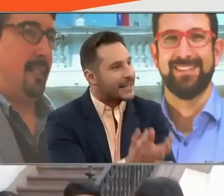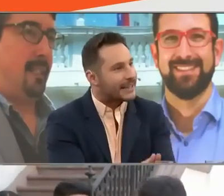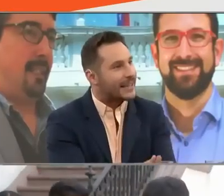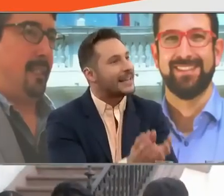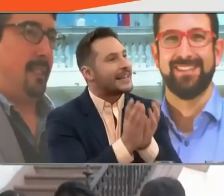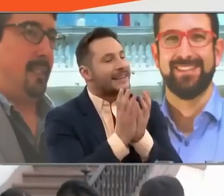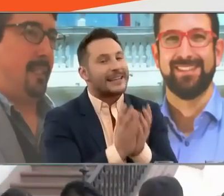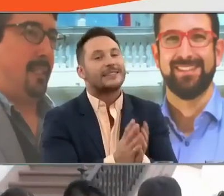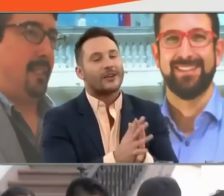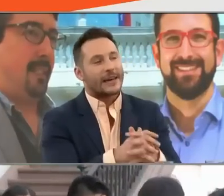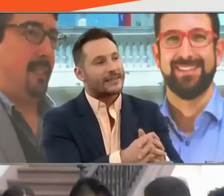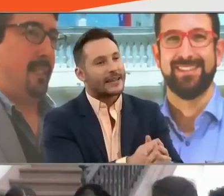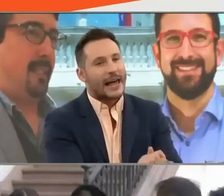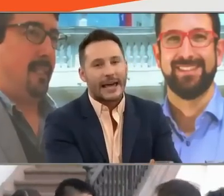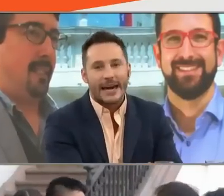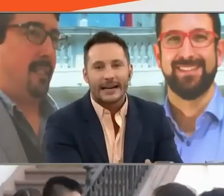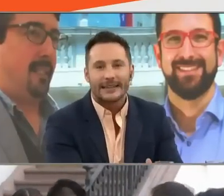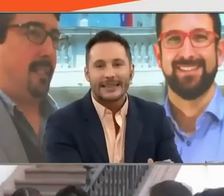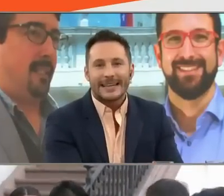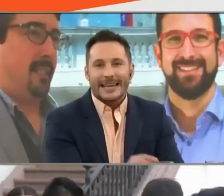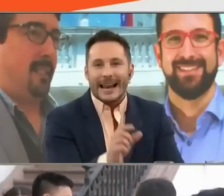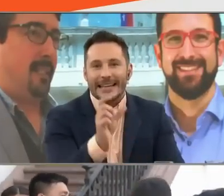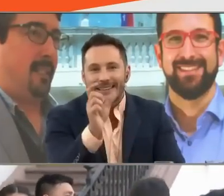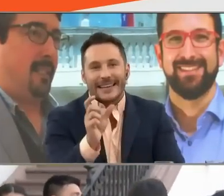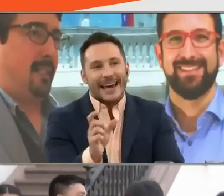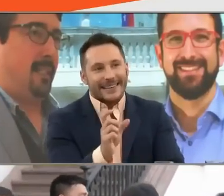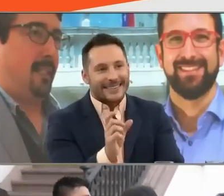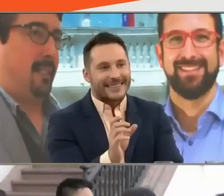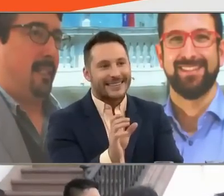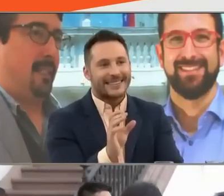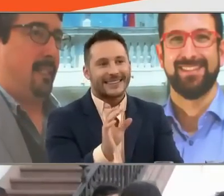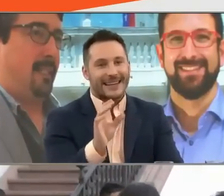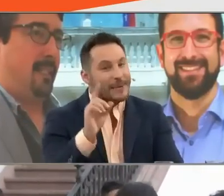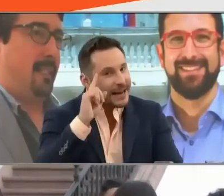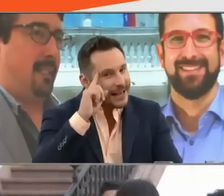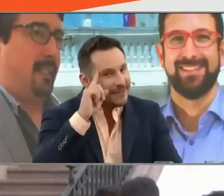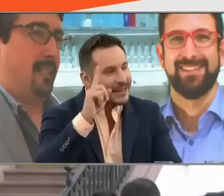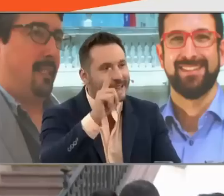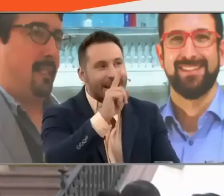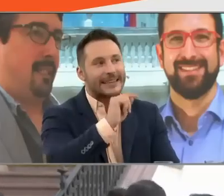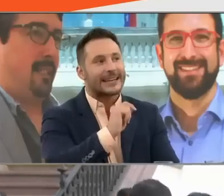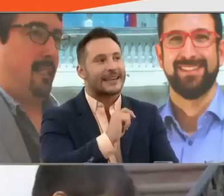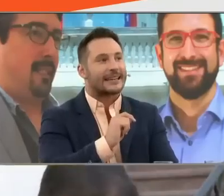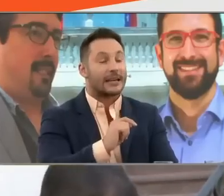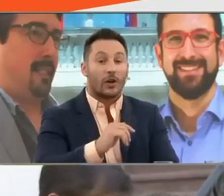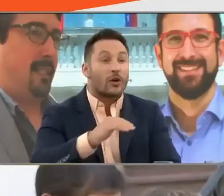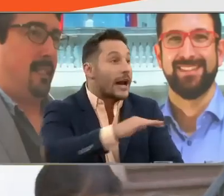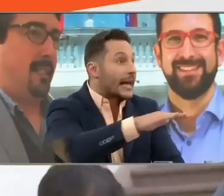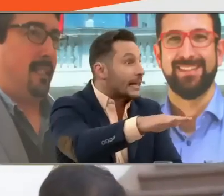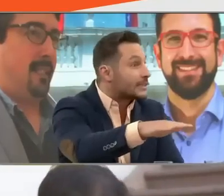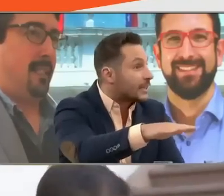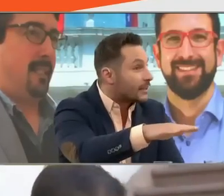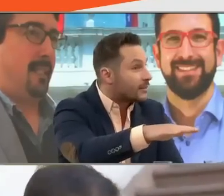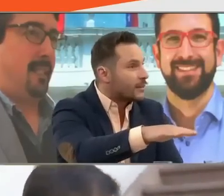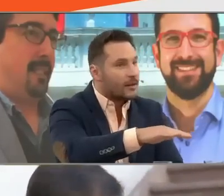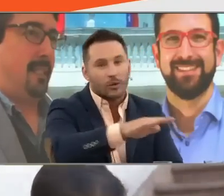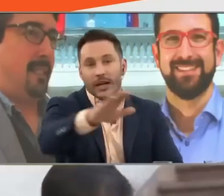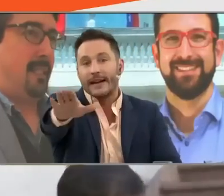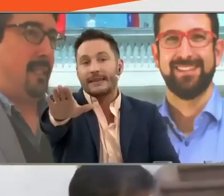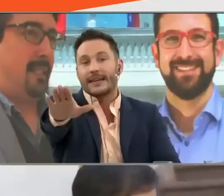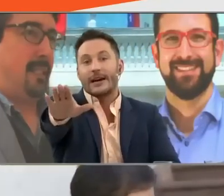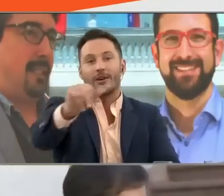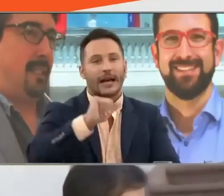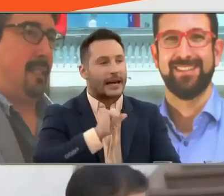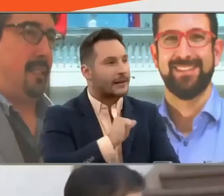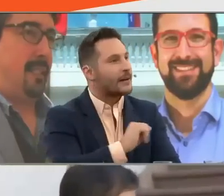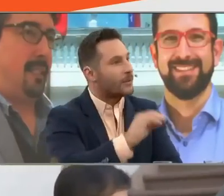el presidente dice lo que dice el día de ayer. Y la tesis es que, mira, es interesante. No digo que alcance. Usted